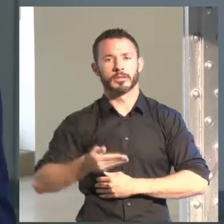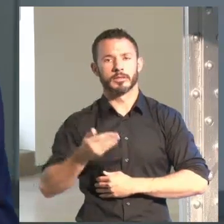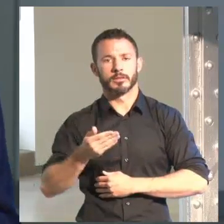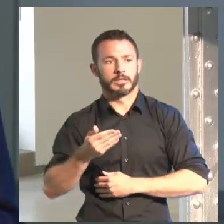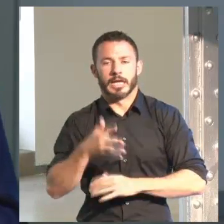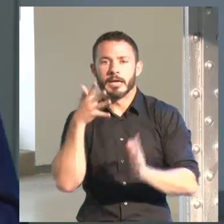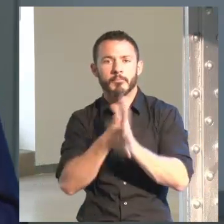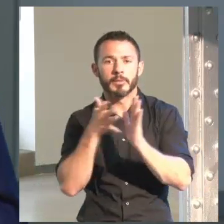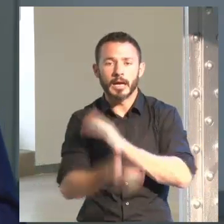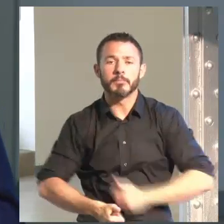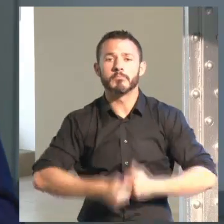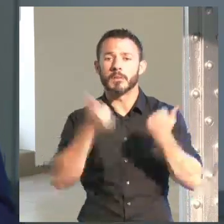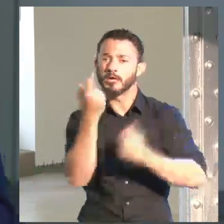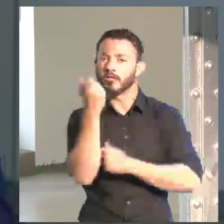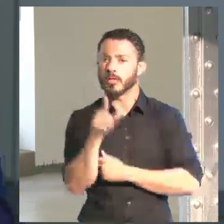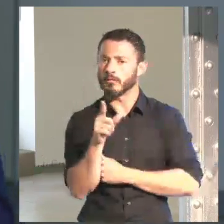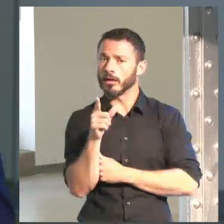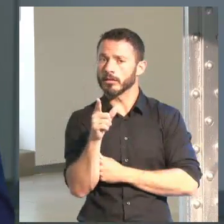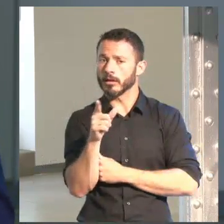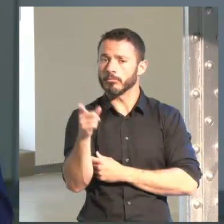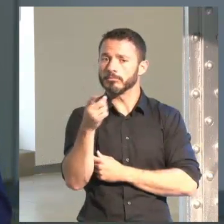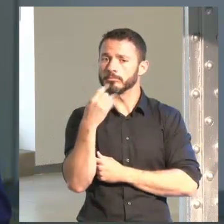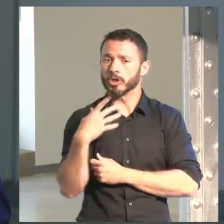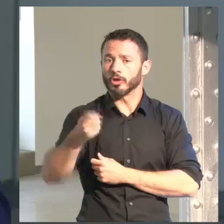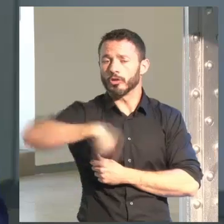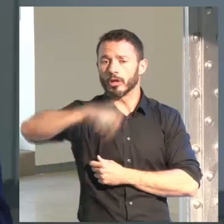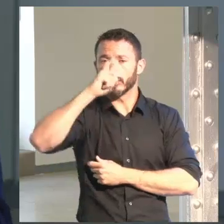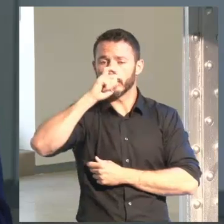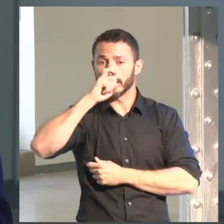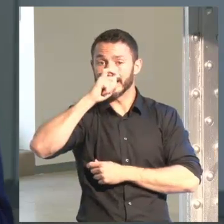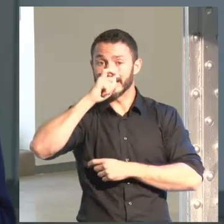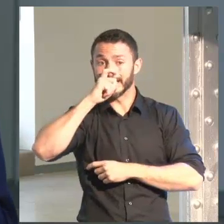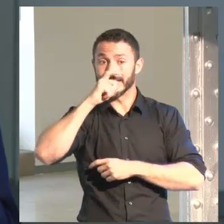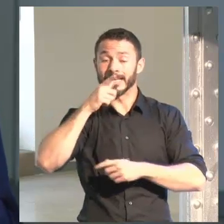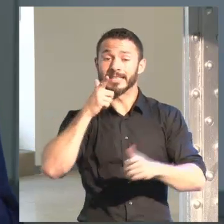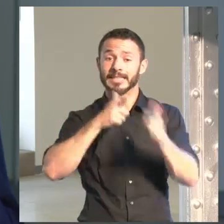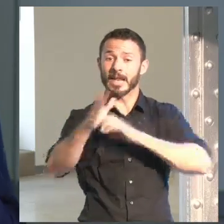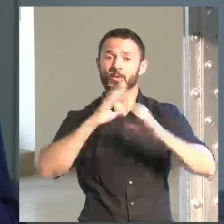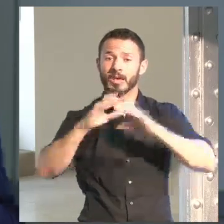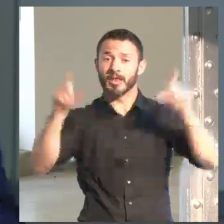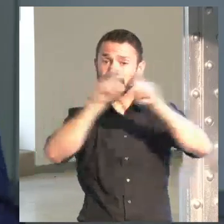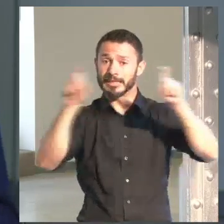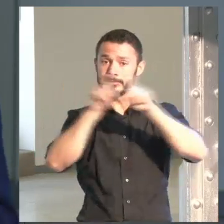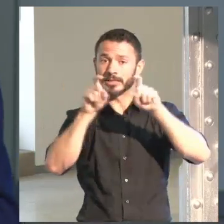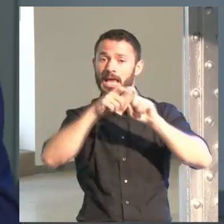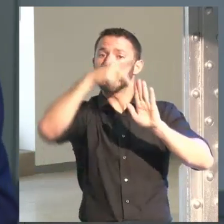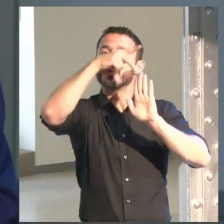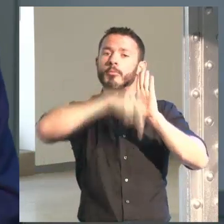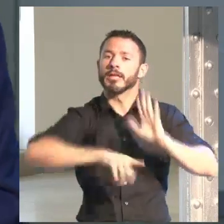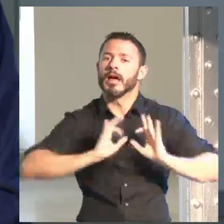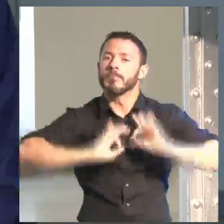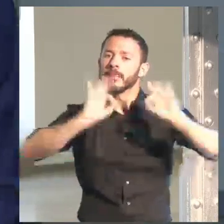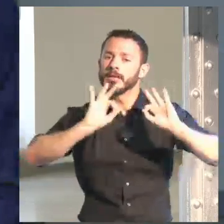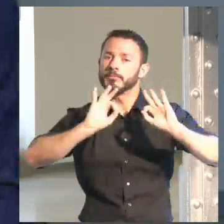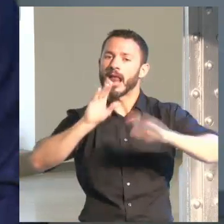mayor explicación que recordar que los operadores de telecomunicaciones tenemos una normativa específica de protección